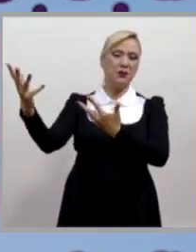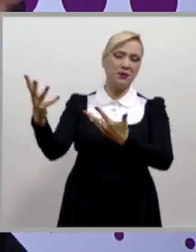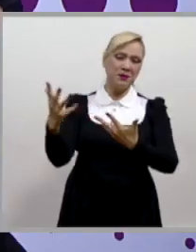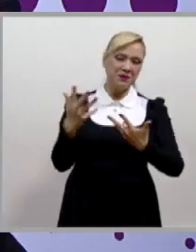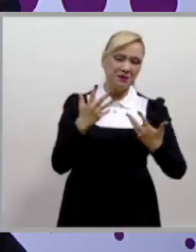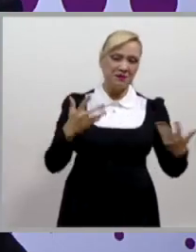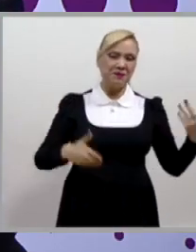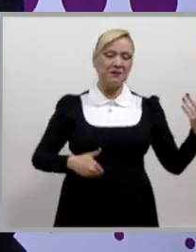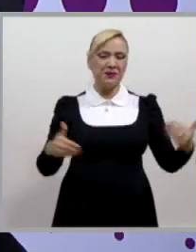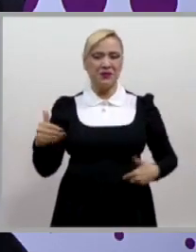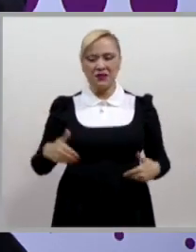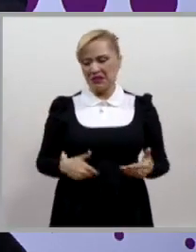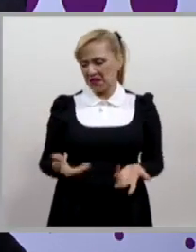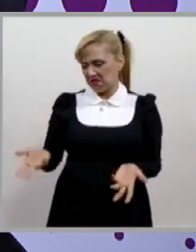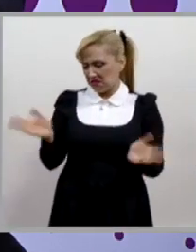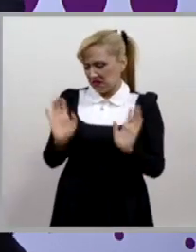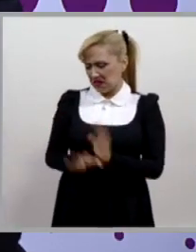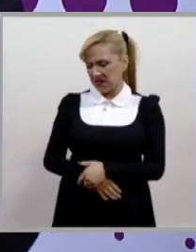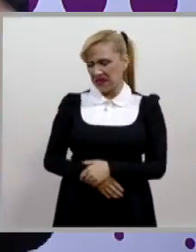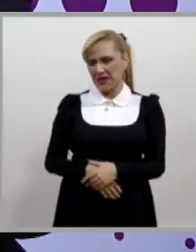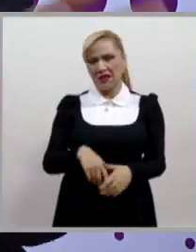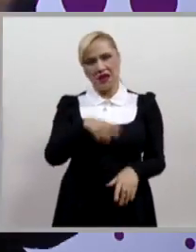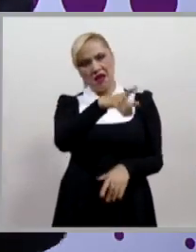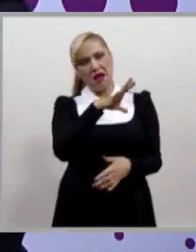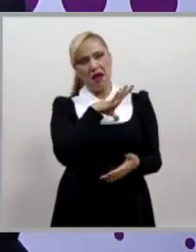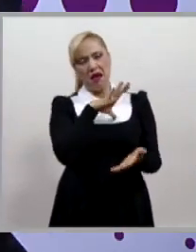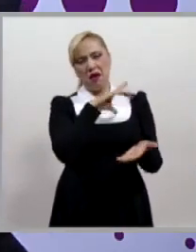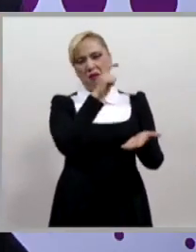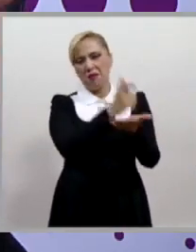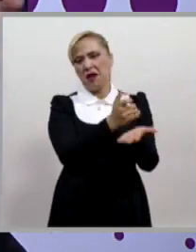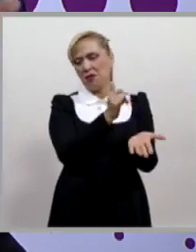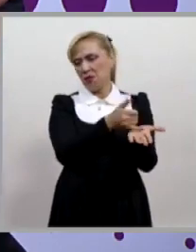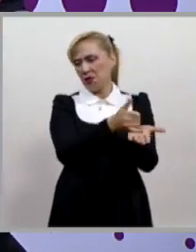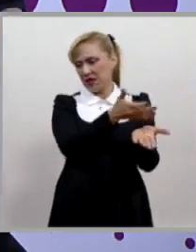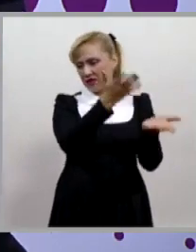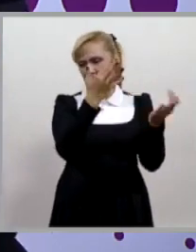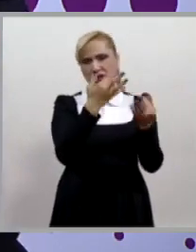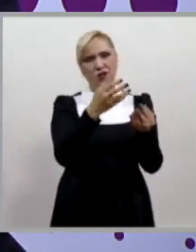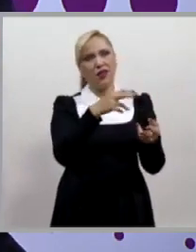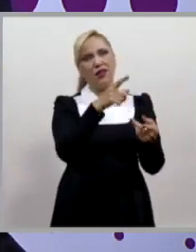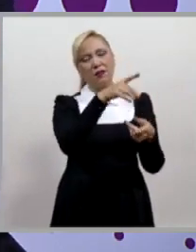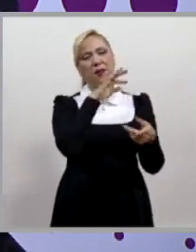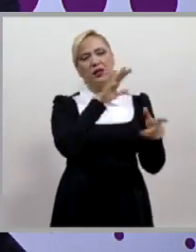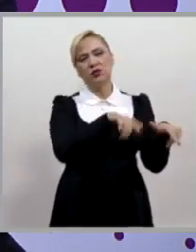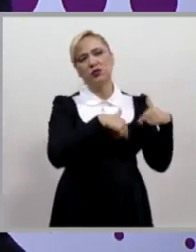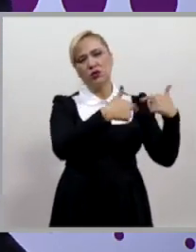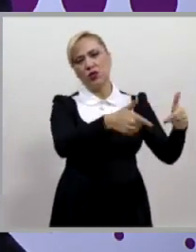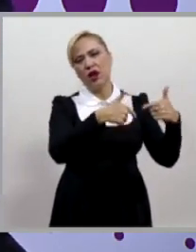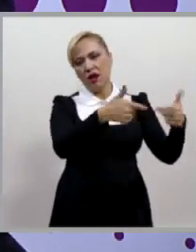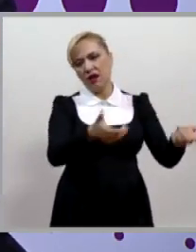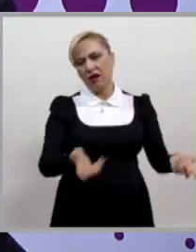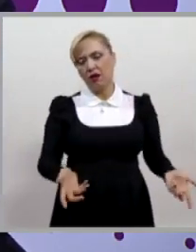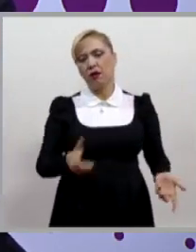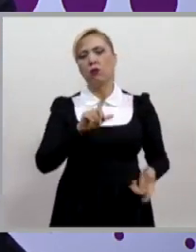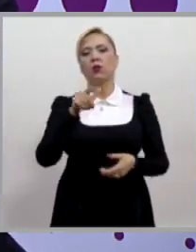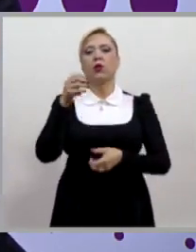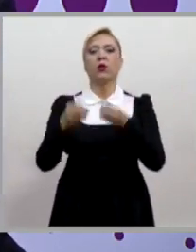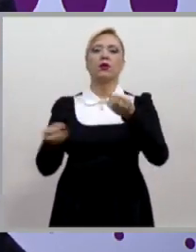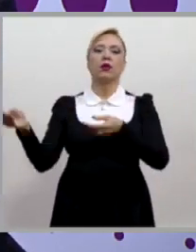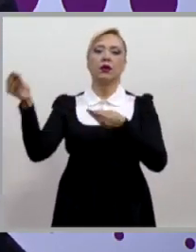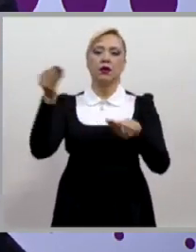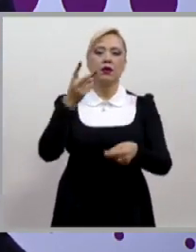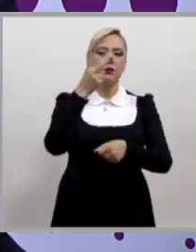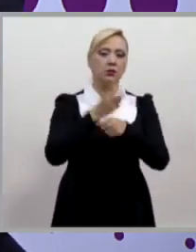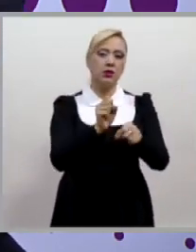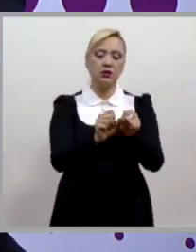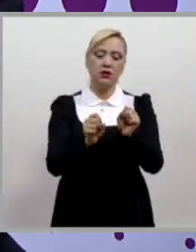tribunal dijo, pues a ti qué te afecta, el relleno sanitario tiene su concesión, o sea, este tiene que seguir operando. Y llegó a la corte y también la segunda sala dijo, no, no